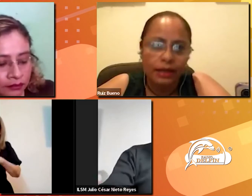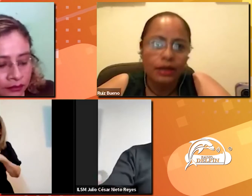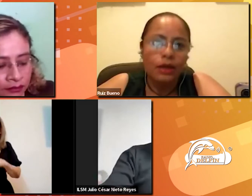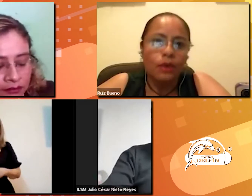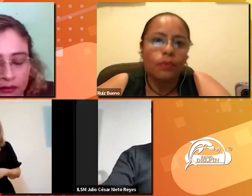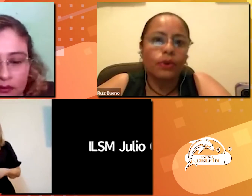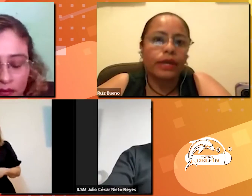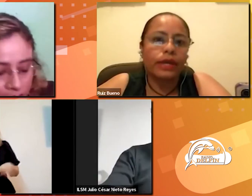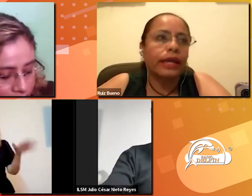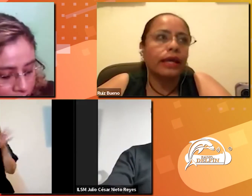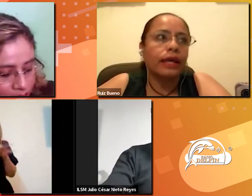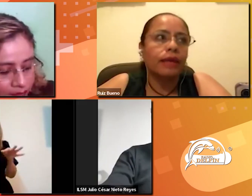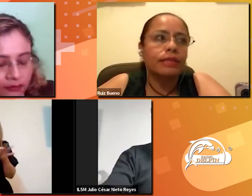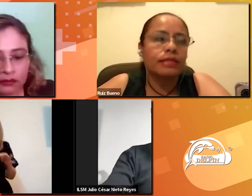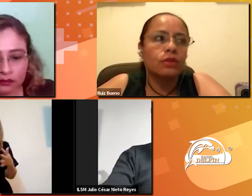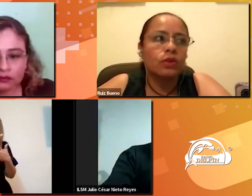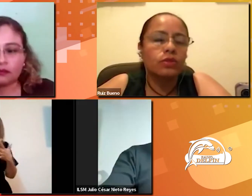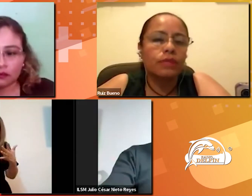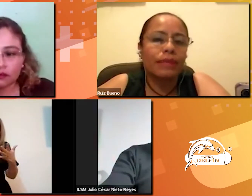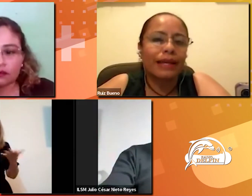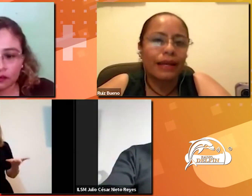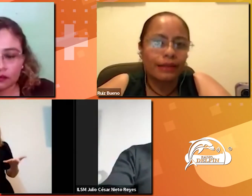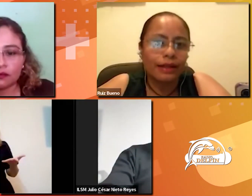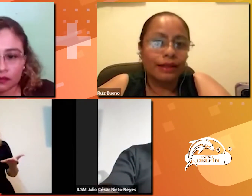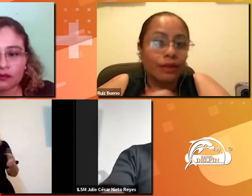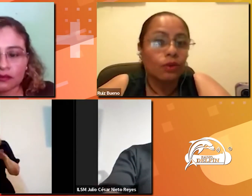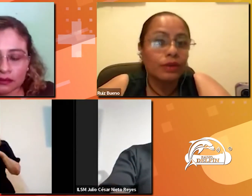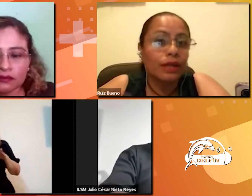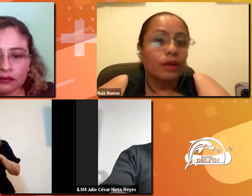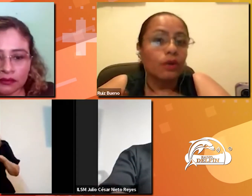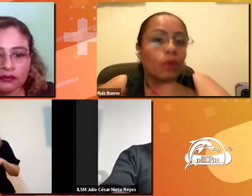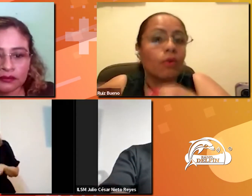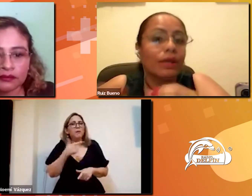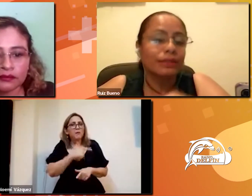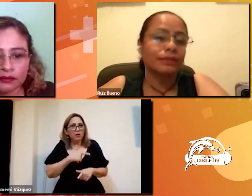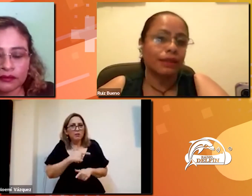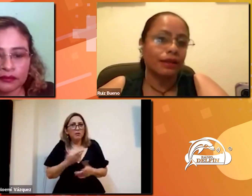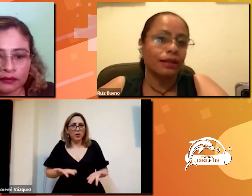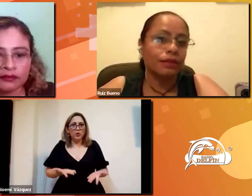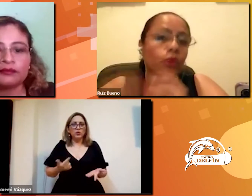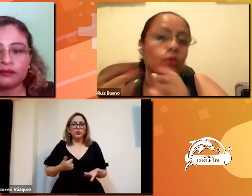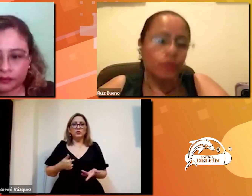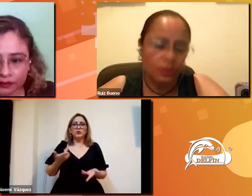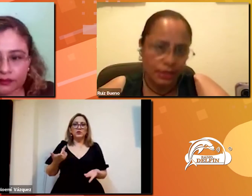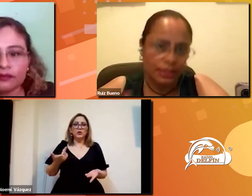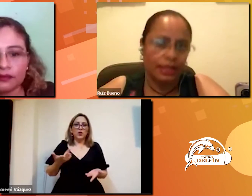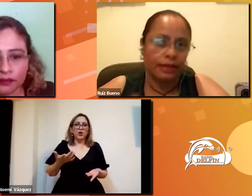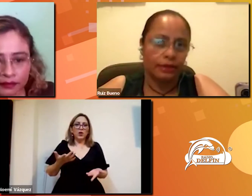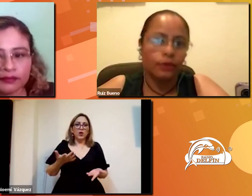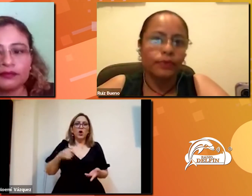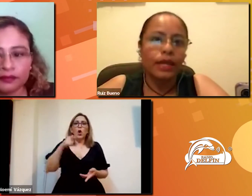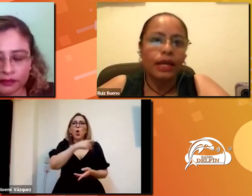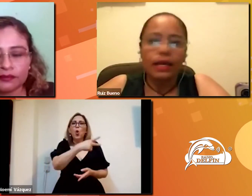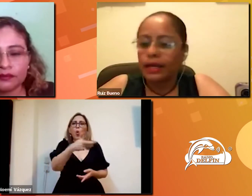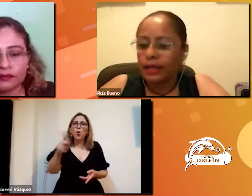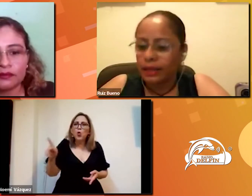trabajar, porque a veces no se percatan de dónde, cómo es que están produciendo ansiedad,